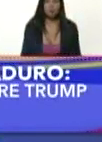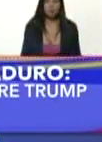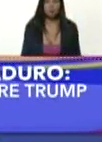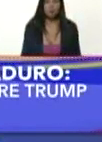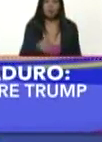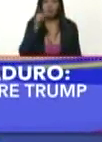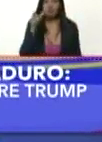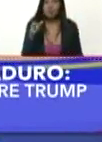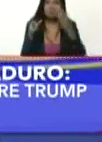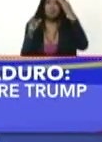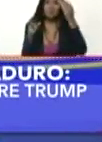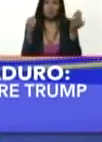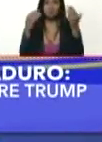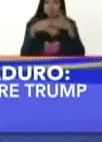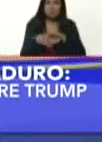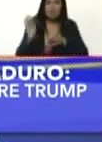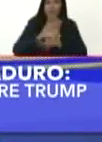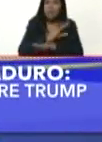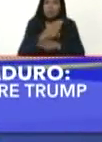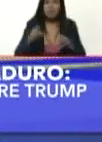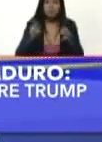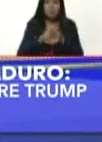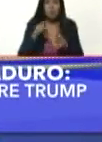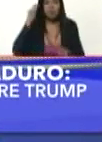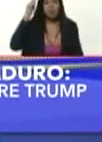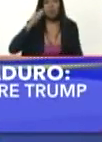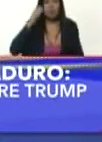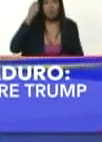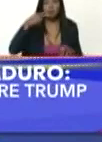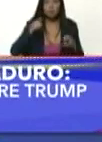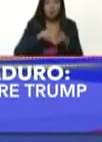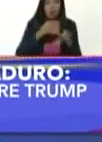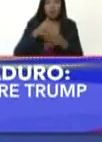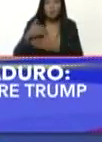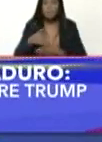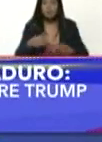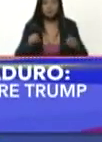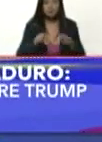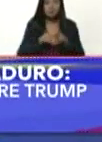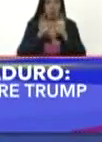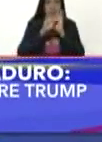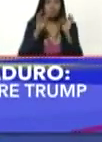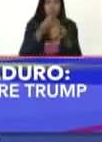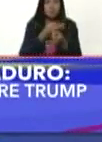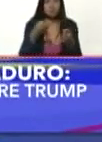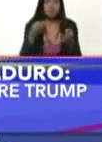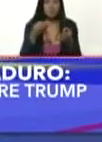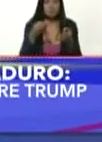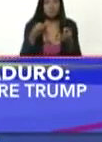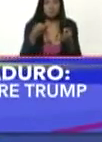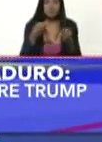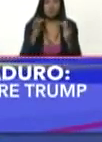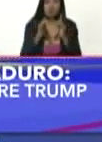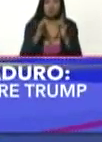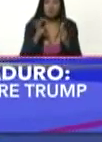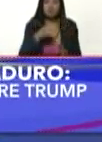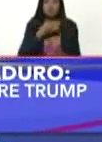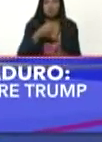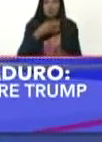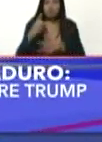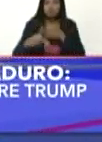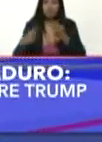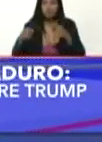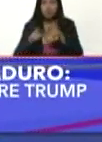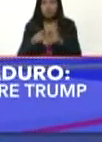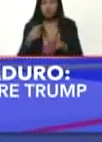civiles, militares, cantando, grabando y compartiendo maravillosamente por las redes sociales su producto.